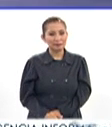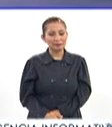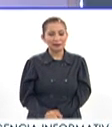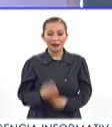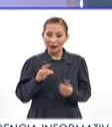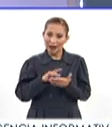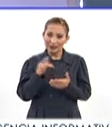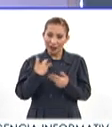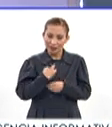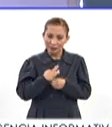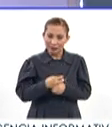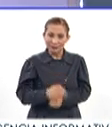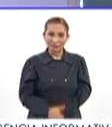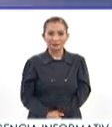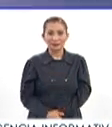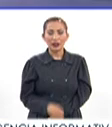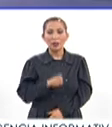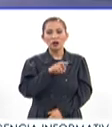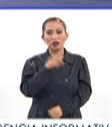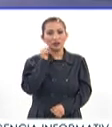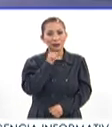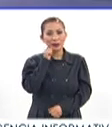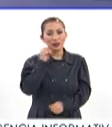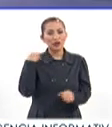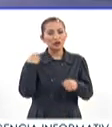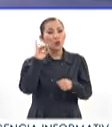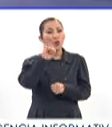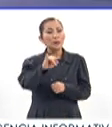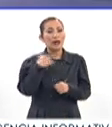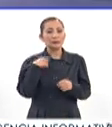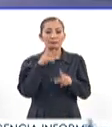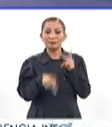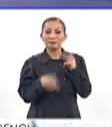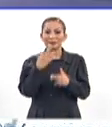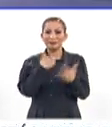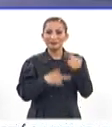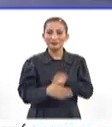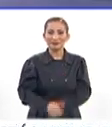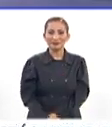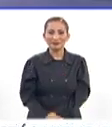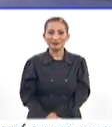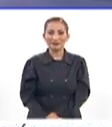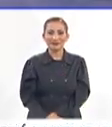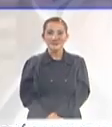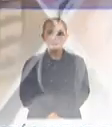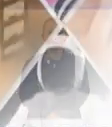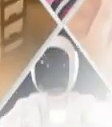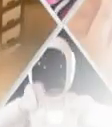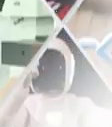al contrario, gracias a ustedes. Gracias, Mauricio, gracias como siempre. Nos vemos el próximo jueves. Vamos a una breve pausa, regresamos.